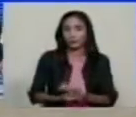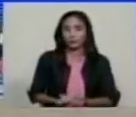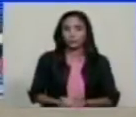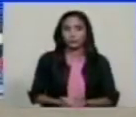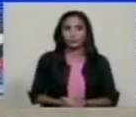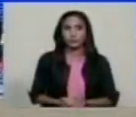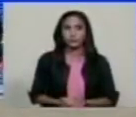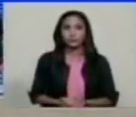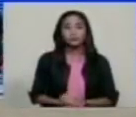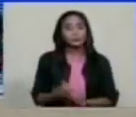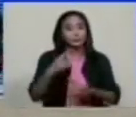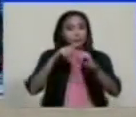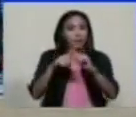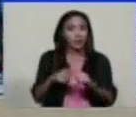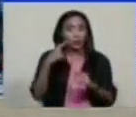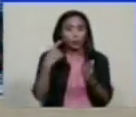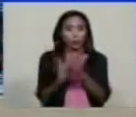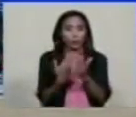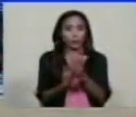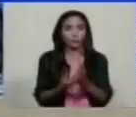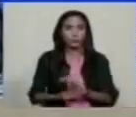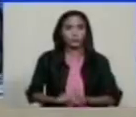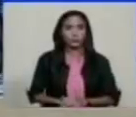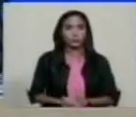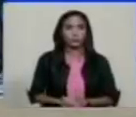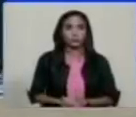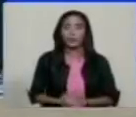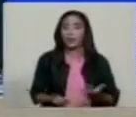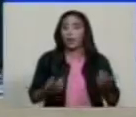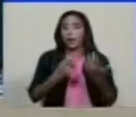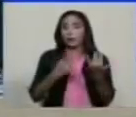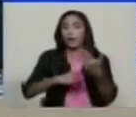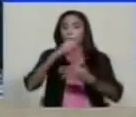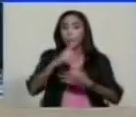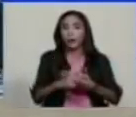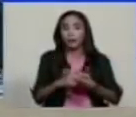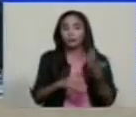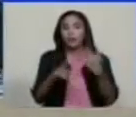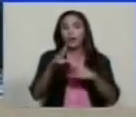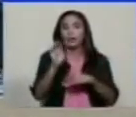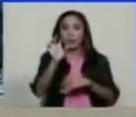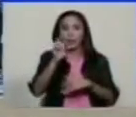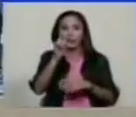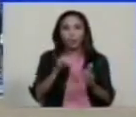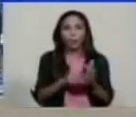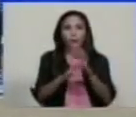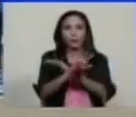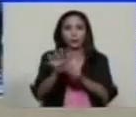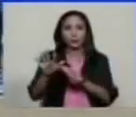Dar resultados. Tenemos el plan 2025, aquí lo tengo.